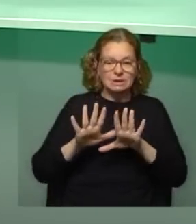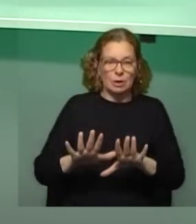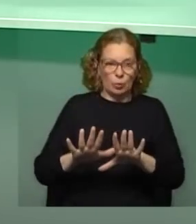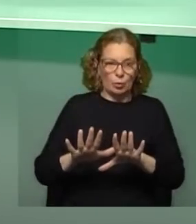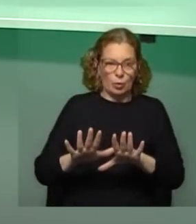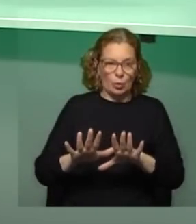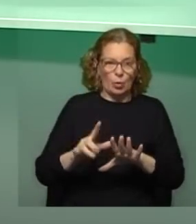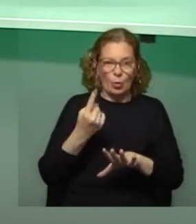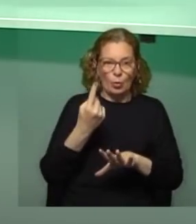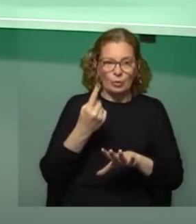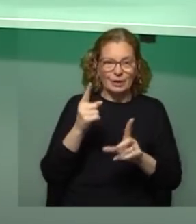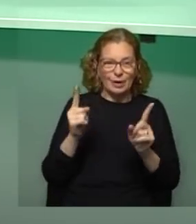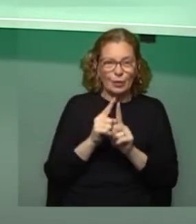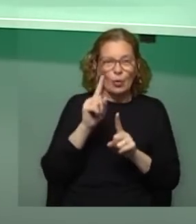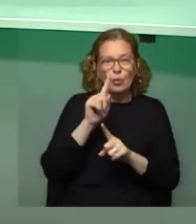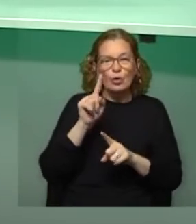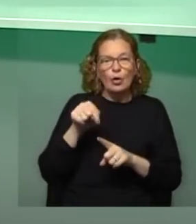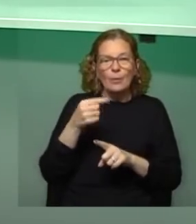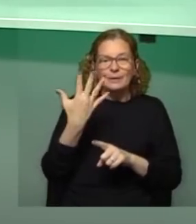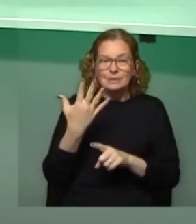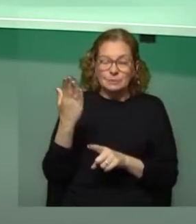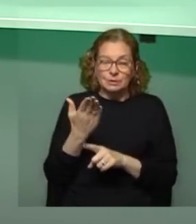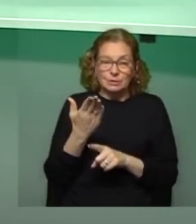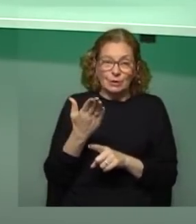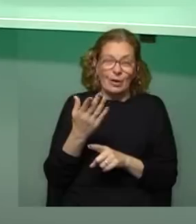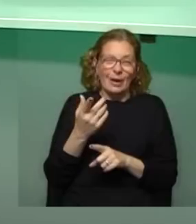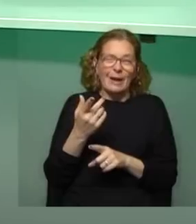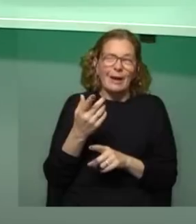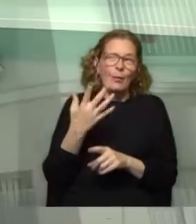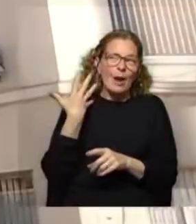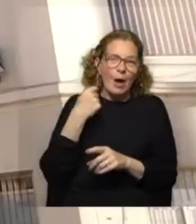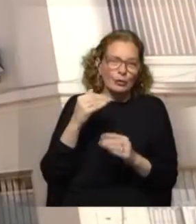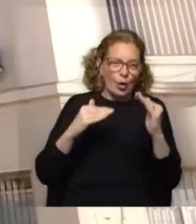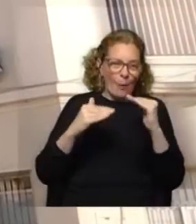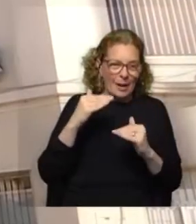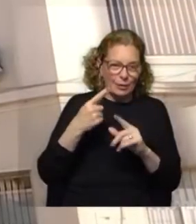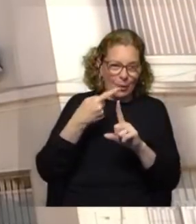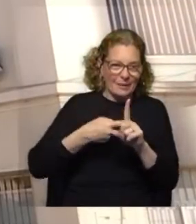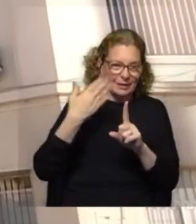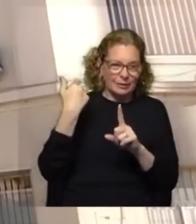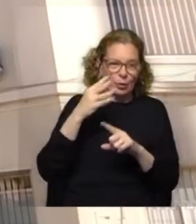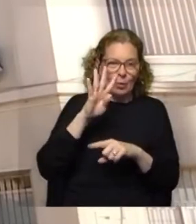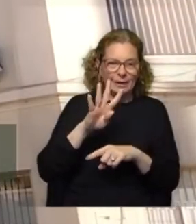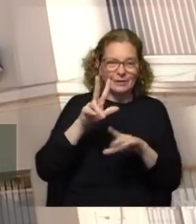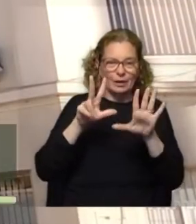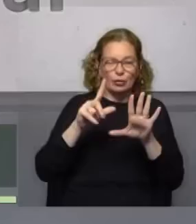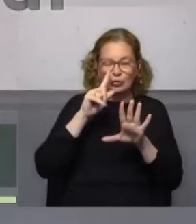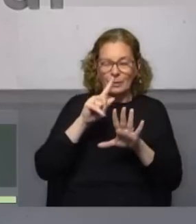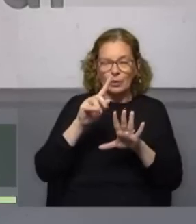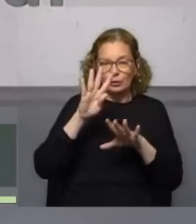se redujo 1,5% En comparación con agosto o sea con el mes anterior por lo que hubo